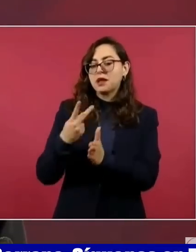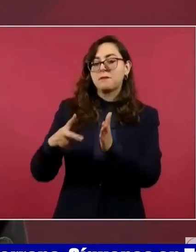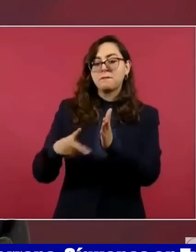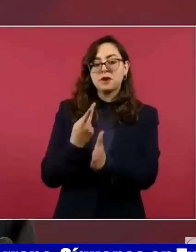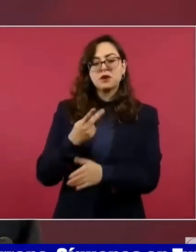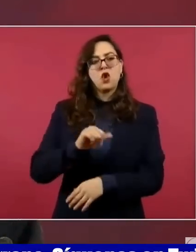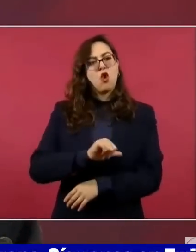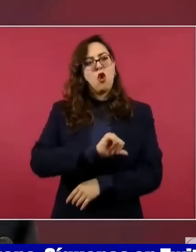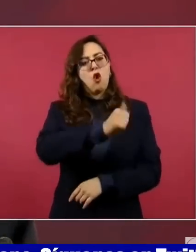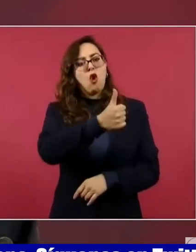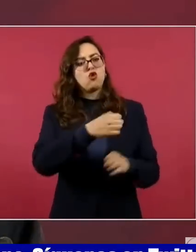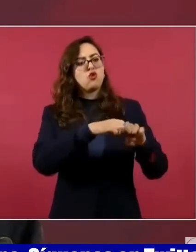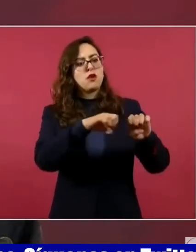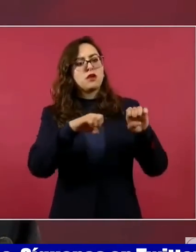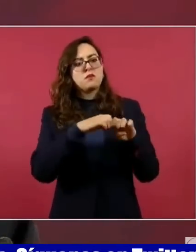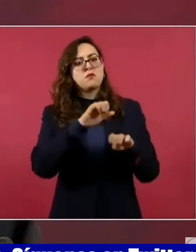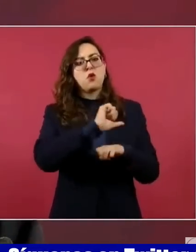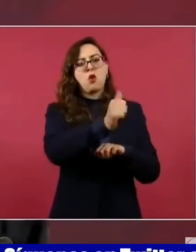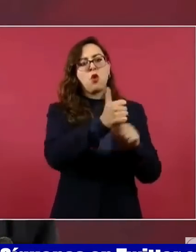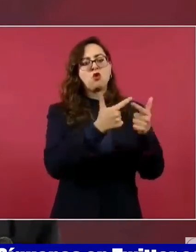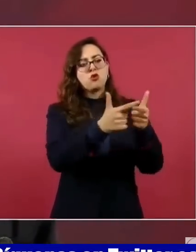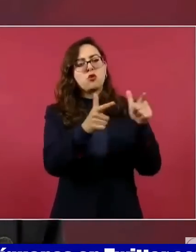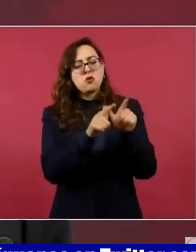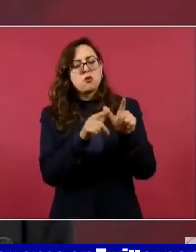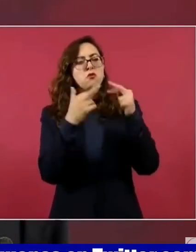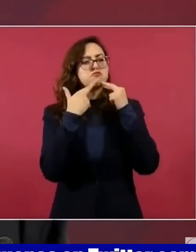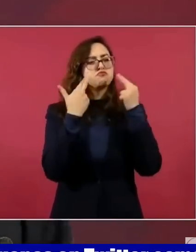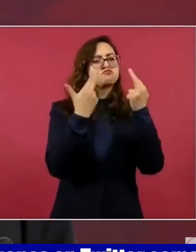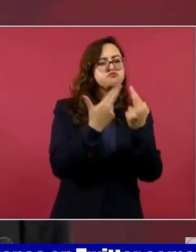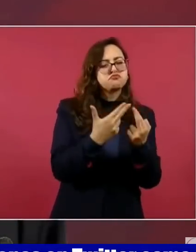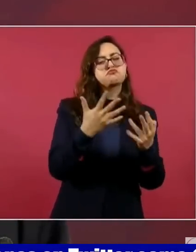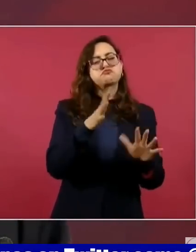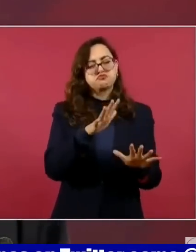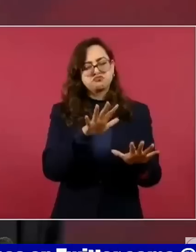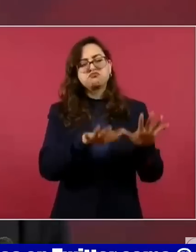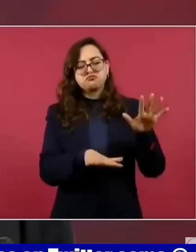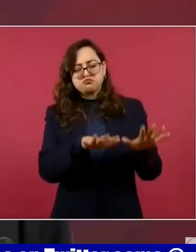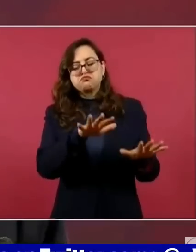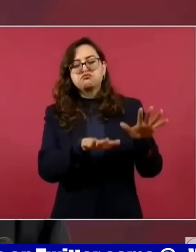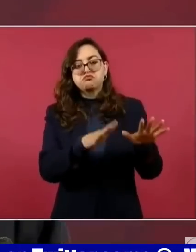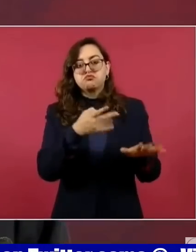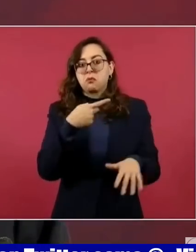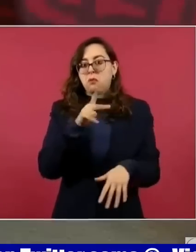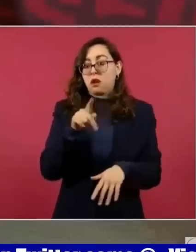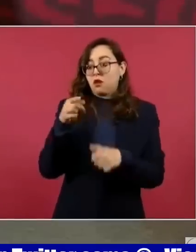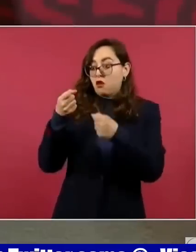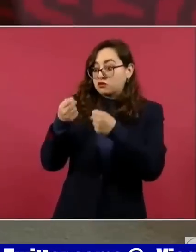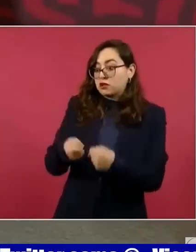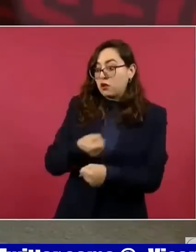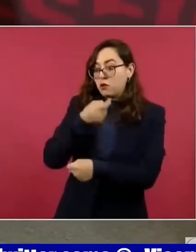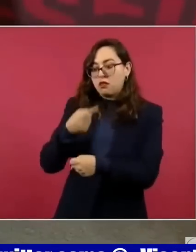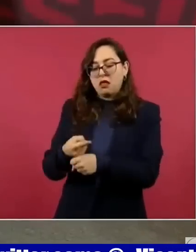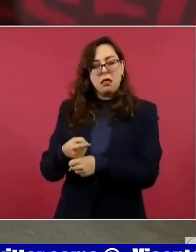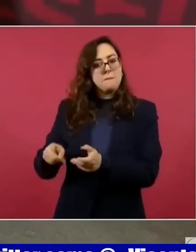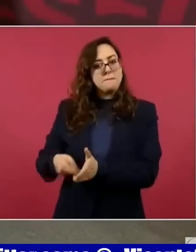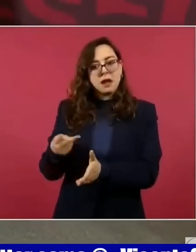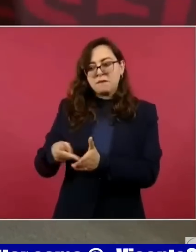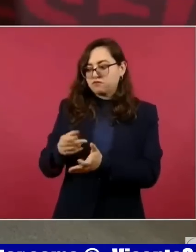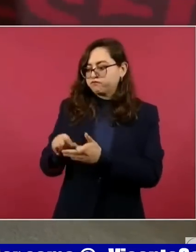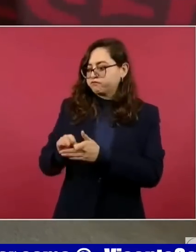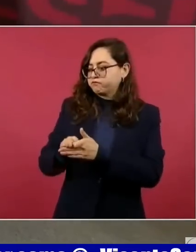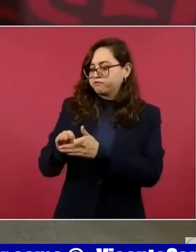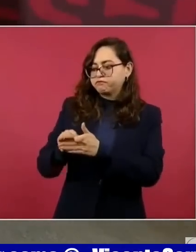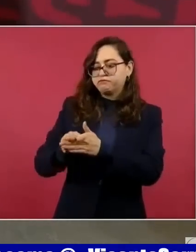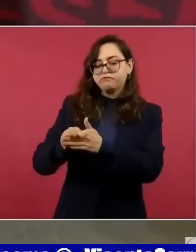son por corrupción, por robo, y cuestiona a todos esos que dicen plagio y que se han quedado callados ante los robos y ante